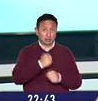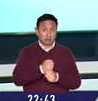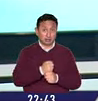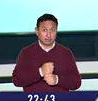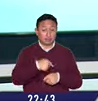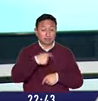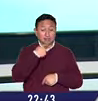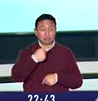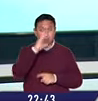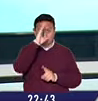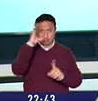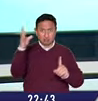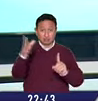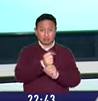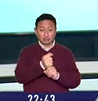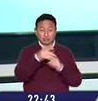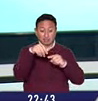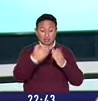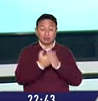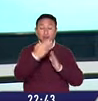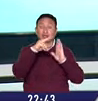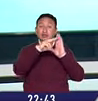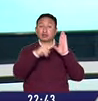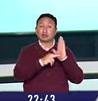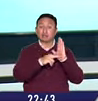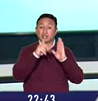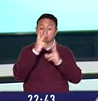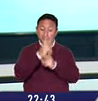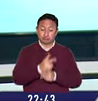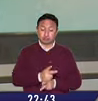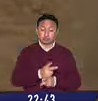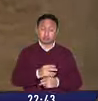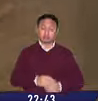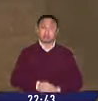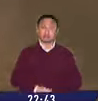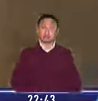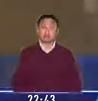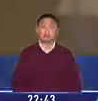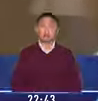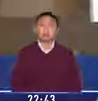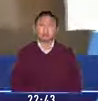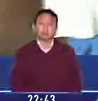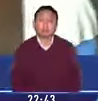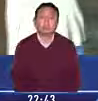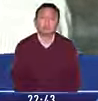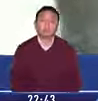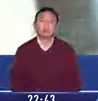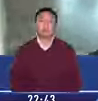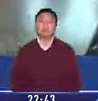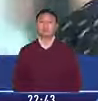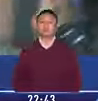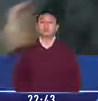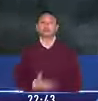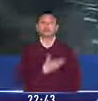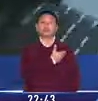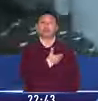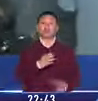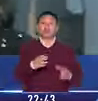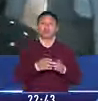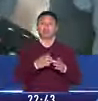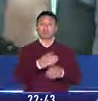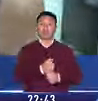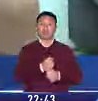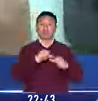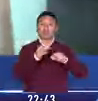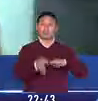que se busca es, con esta normativa, su protección. El presidente de la Comisión de Seguridad de la